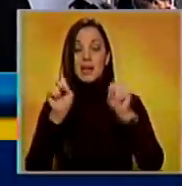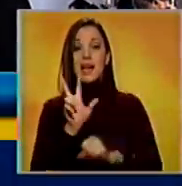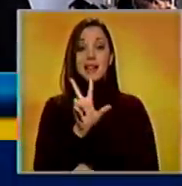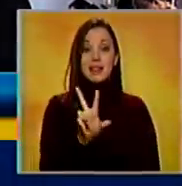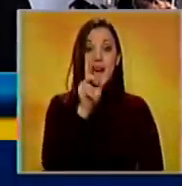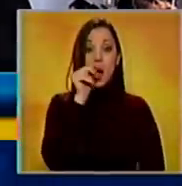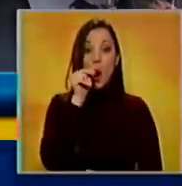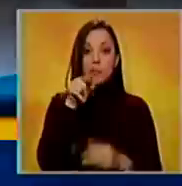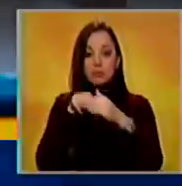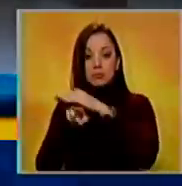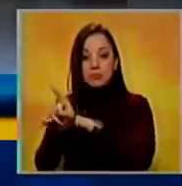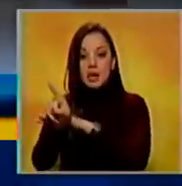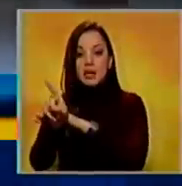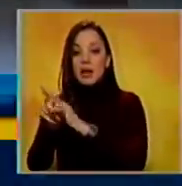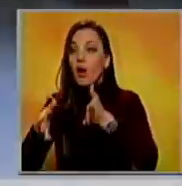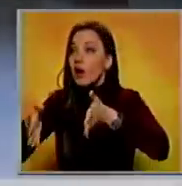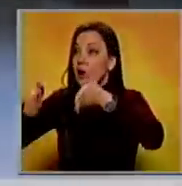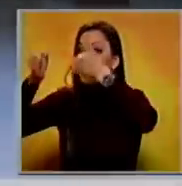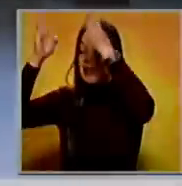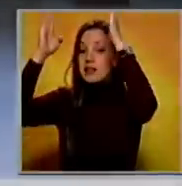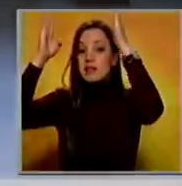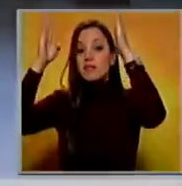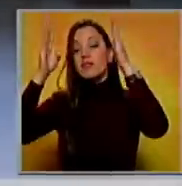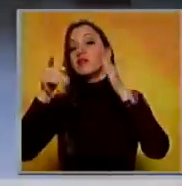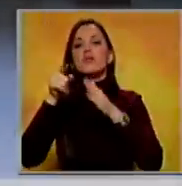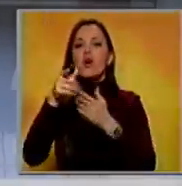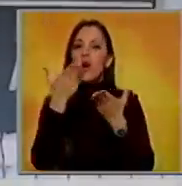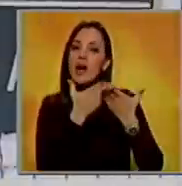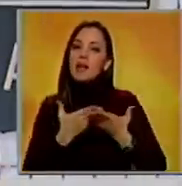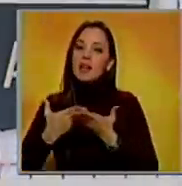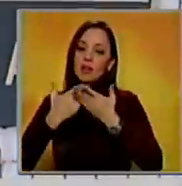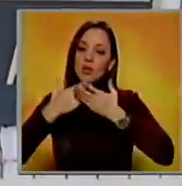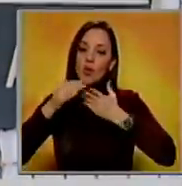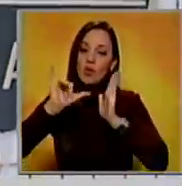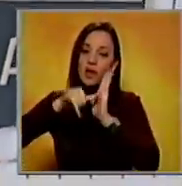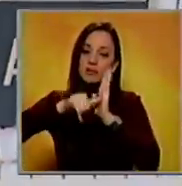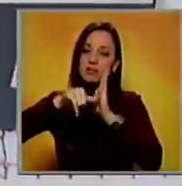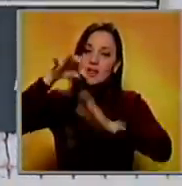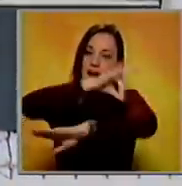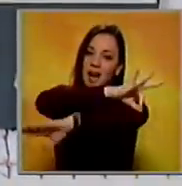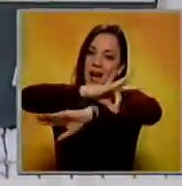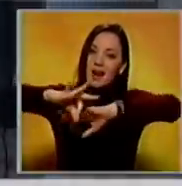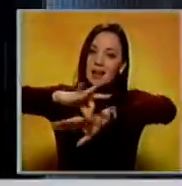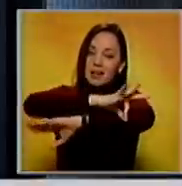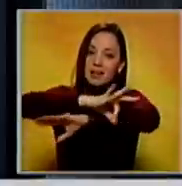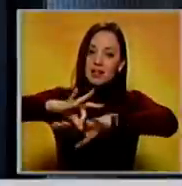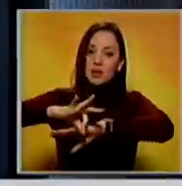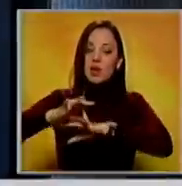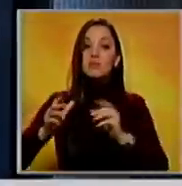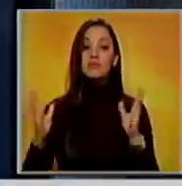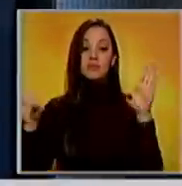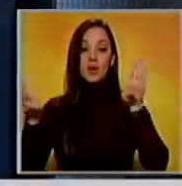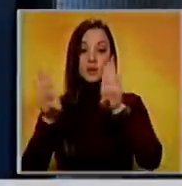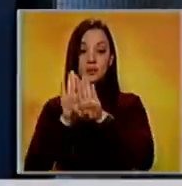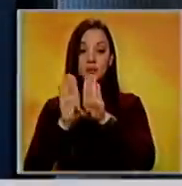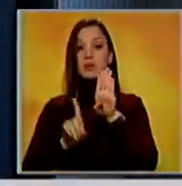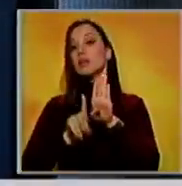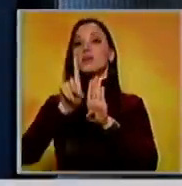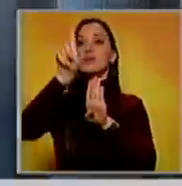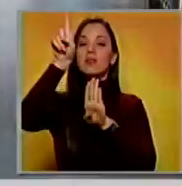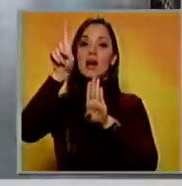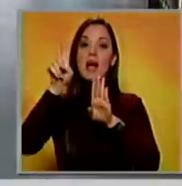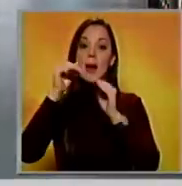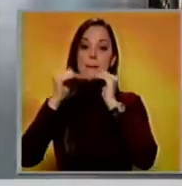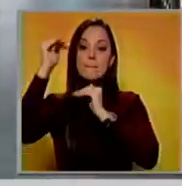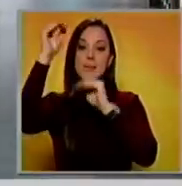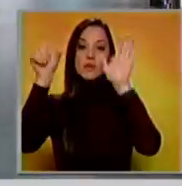sujetos ingresaron al edificio sede de la Facultad de Arquitectura y Urbanismo de la UCB. Tomaron el ascensor y en el piso 6